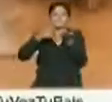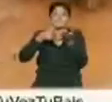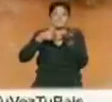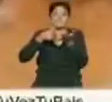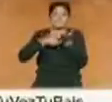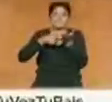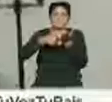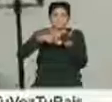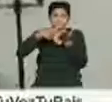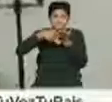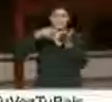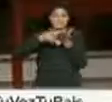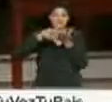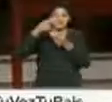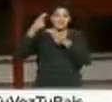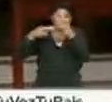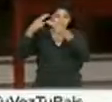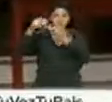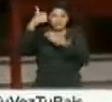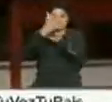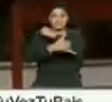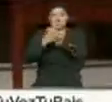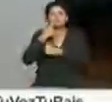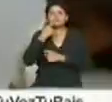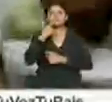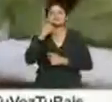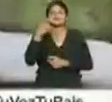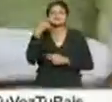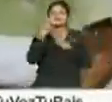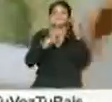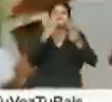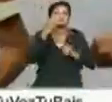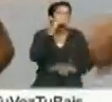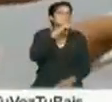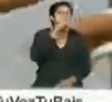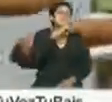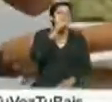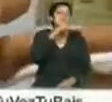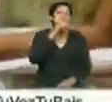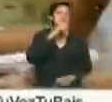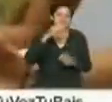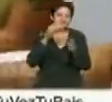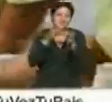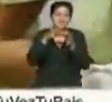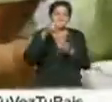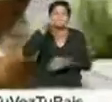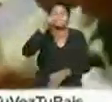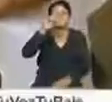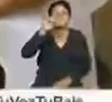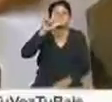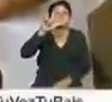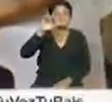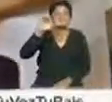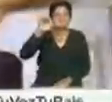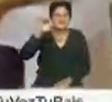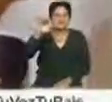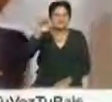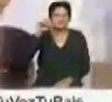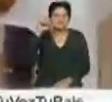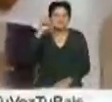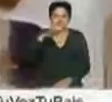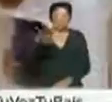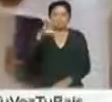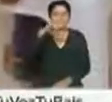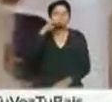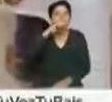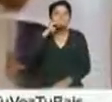Juan Carlos Casinelli, realizó un recorrido por el Centro de Formación Artesanal de la comuna Pile, ubicada en el Cantón Montecristi de la